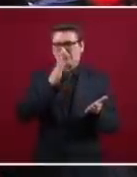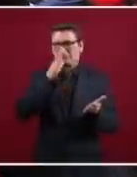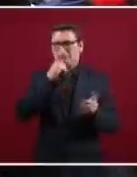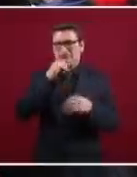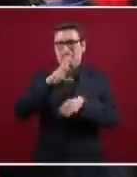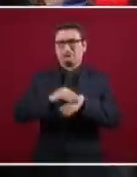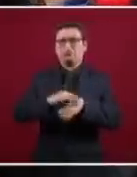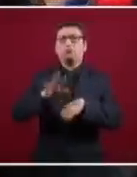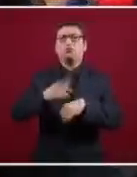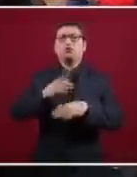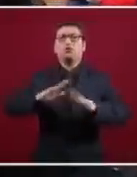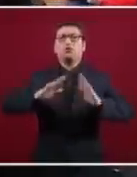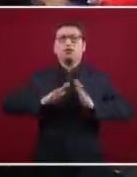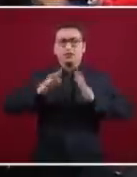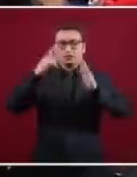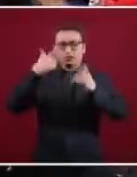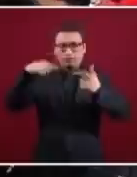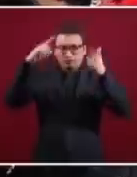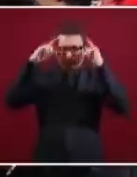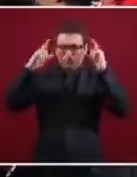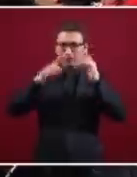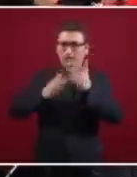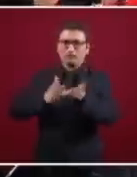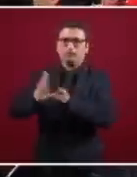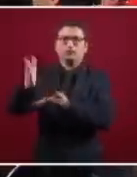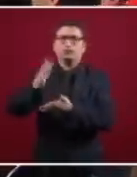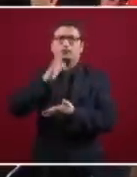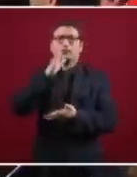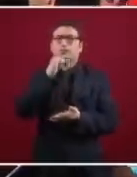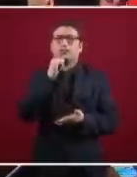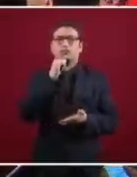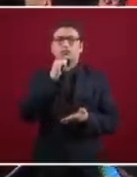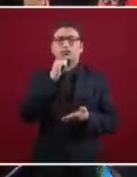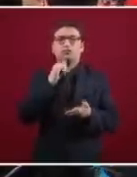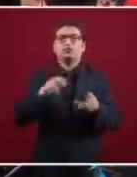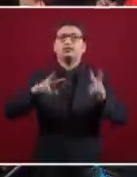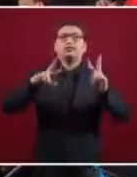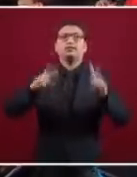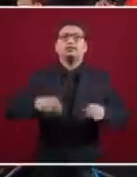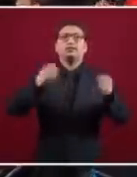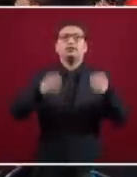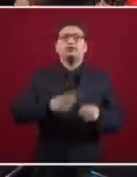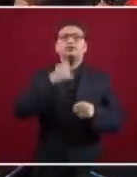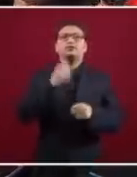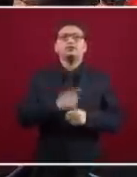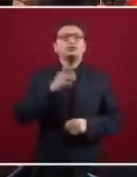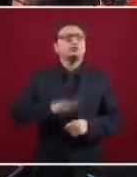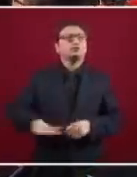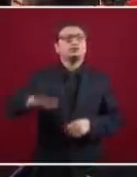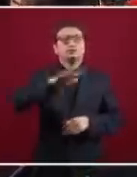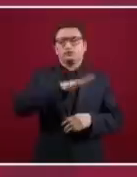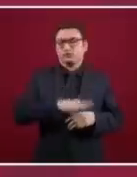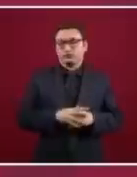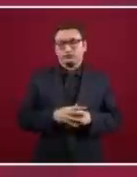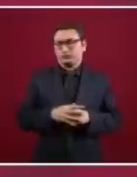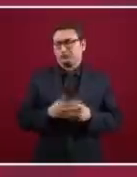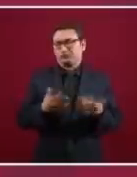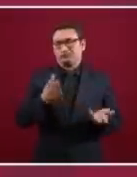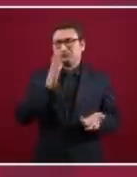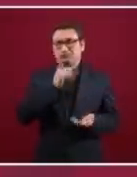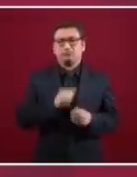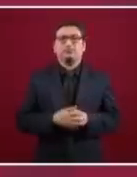el ejército o la marina en temas de seguridad pública en asuntos de seguridad